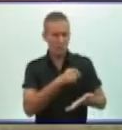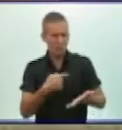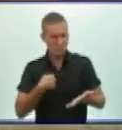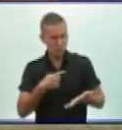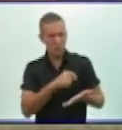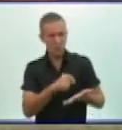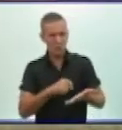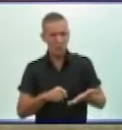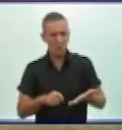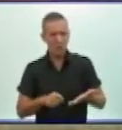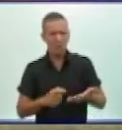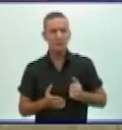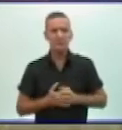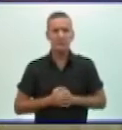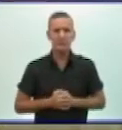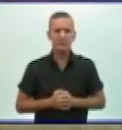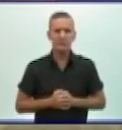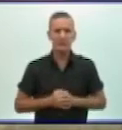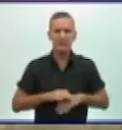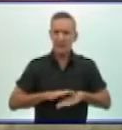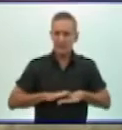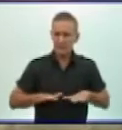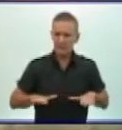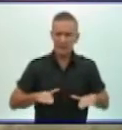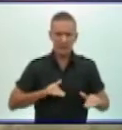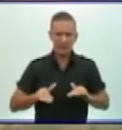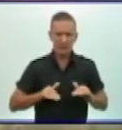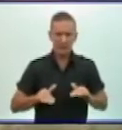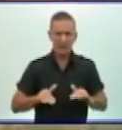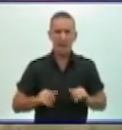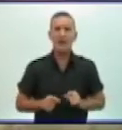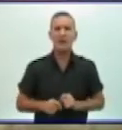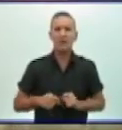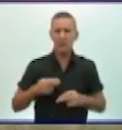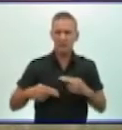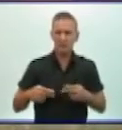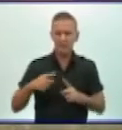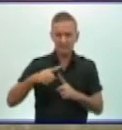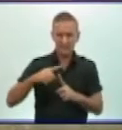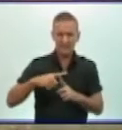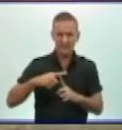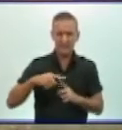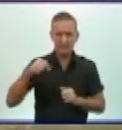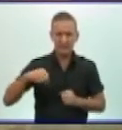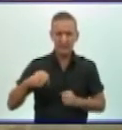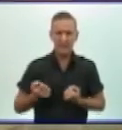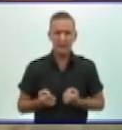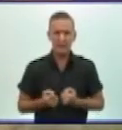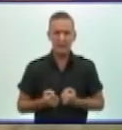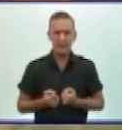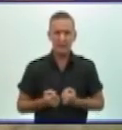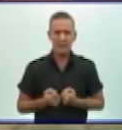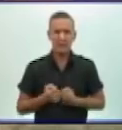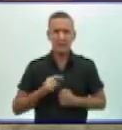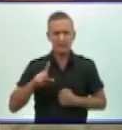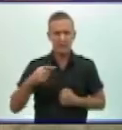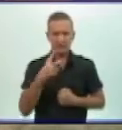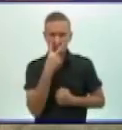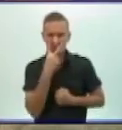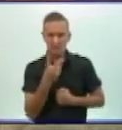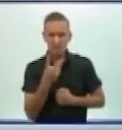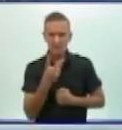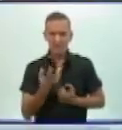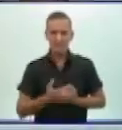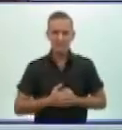Sí, yo creo que sí. Yo creo que estamos listos para empezar a hacer la tarea de hoy. ¿Les parece bien? Cuando todo esté terminado, le echamos un vistazo.